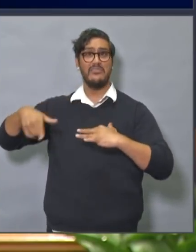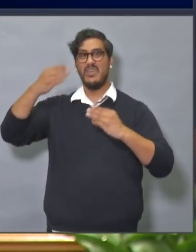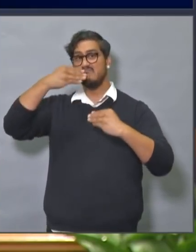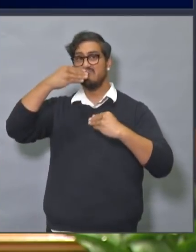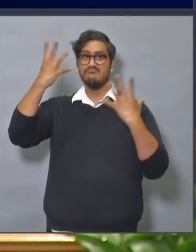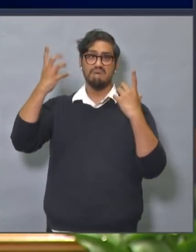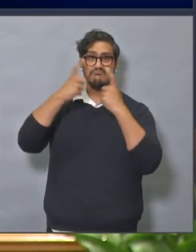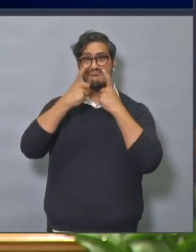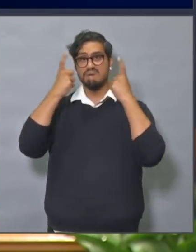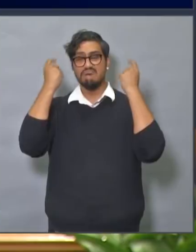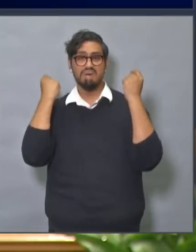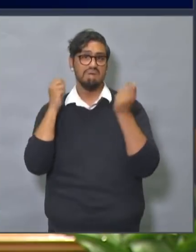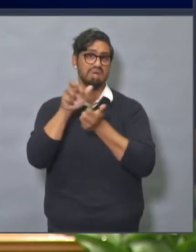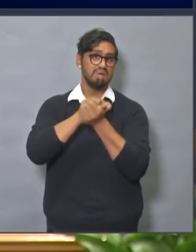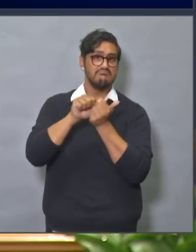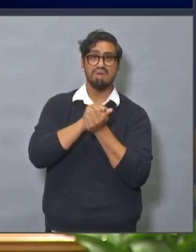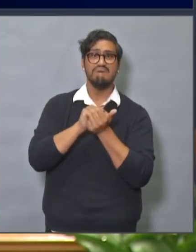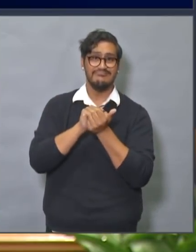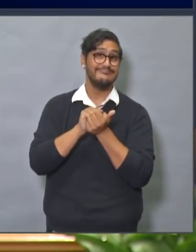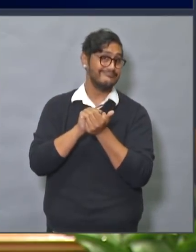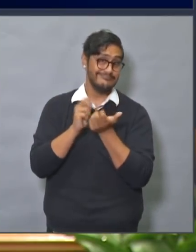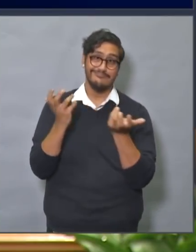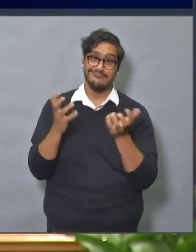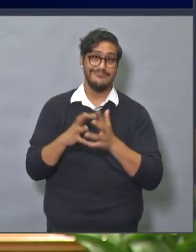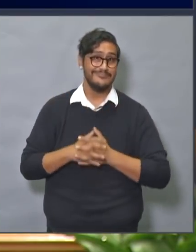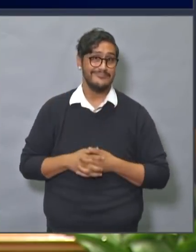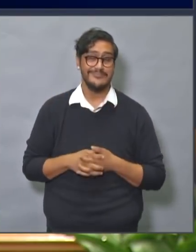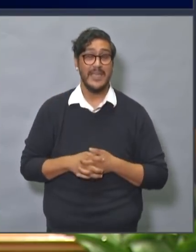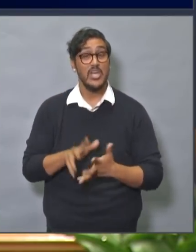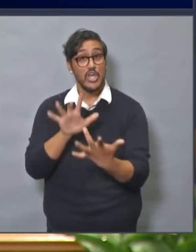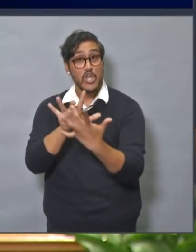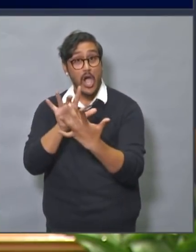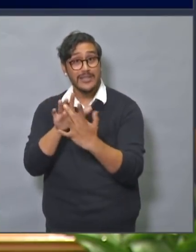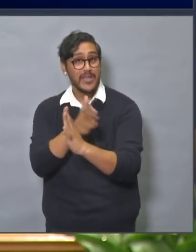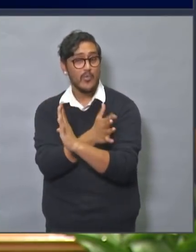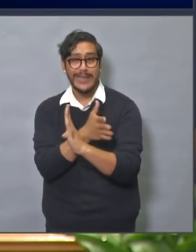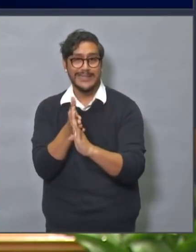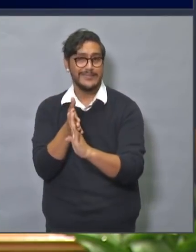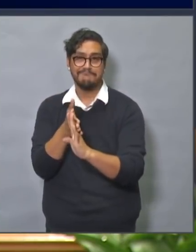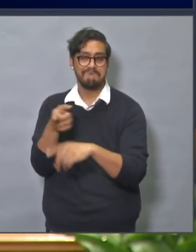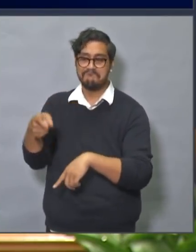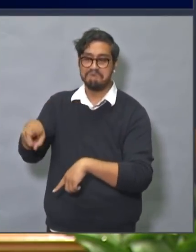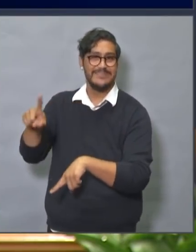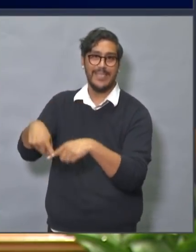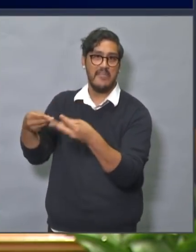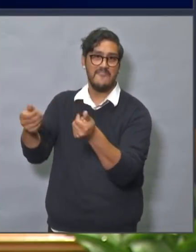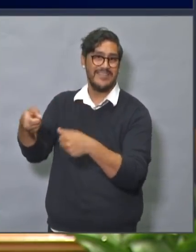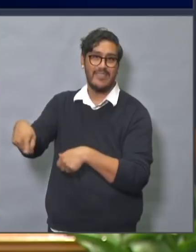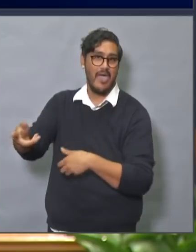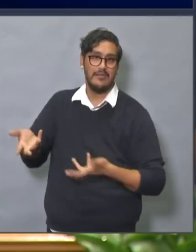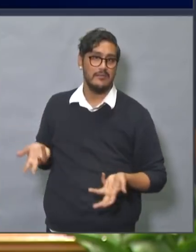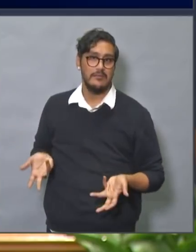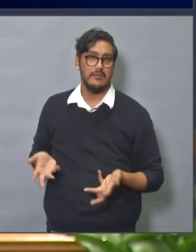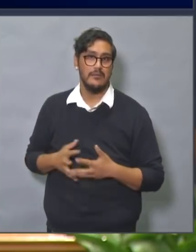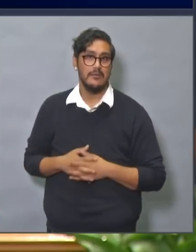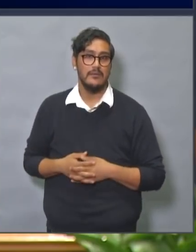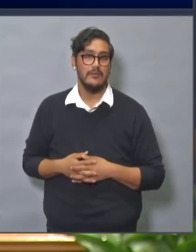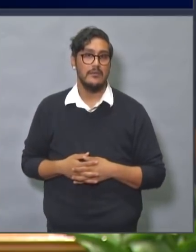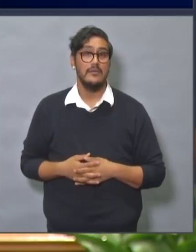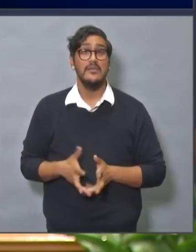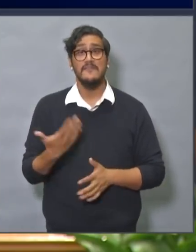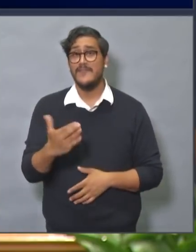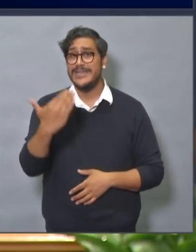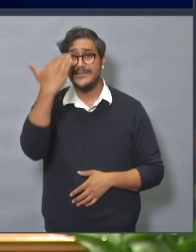prevención recomendadas. El rastreo de contactos no puede resolver eso. Sabemos que las personas